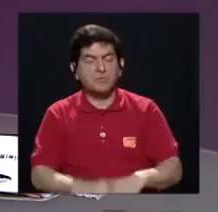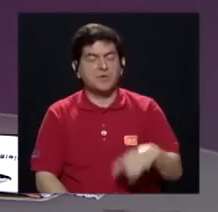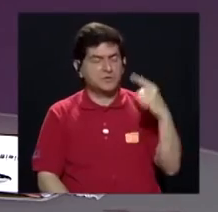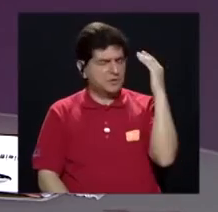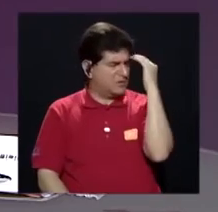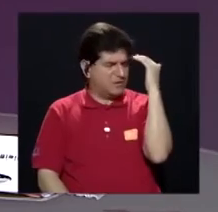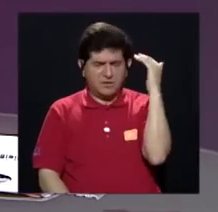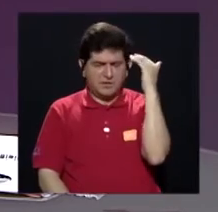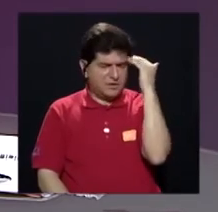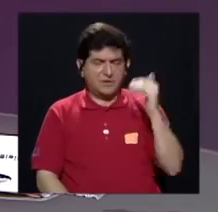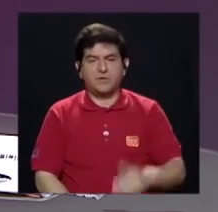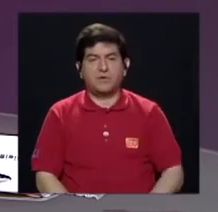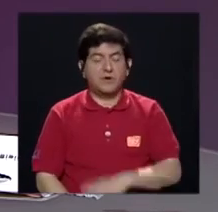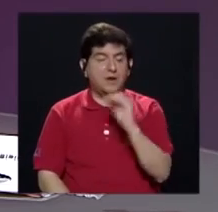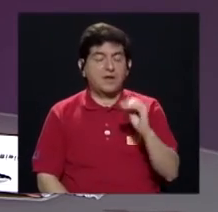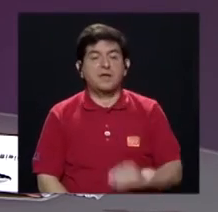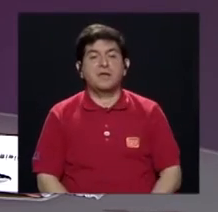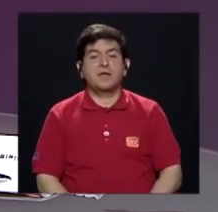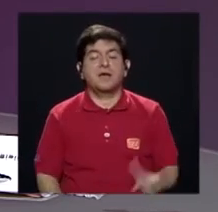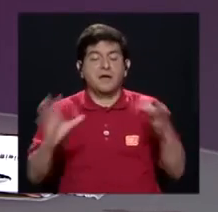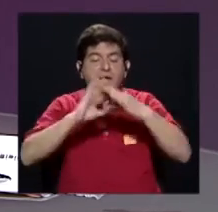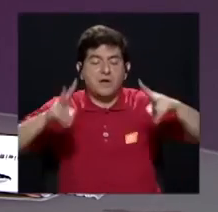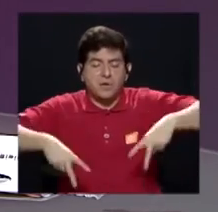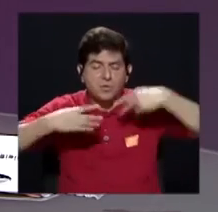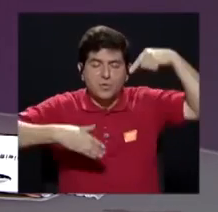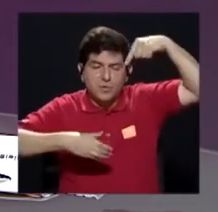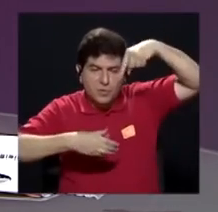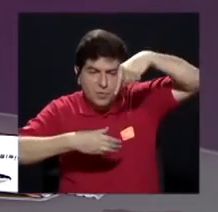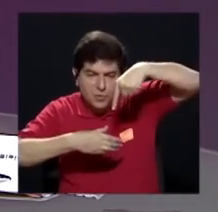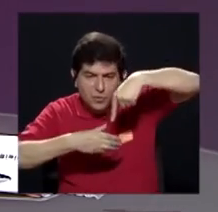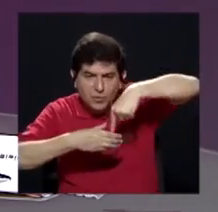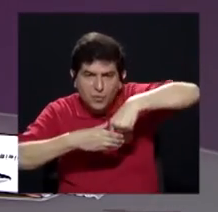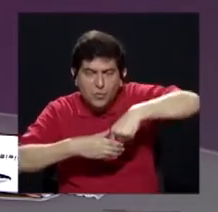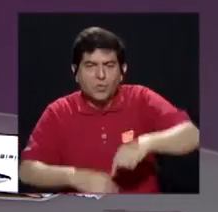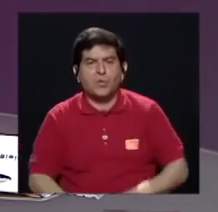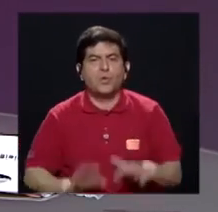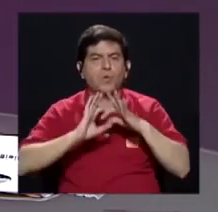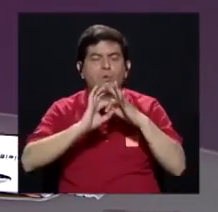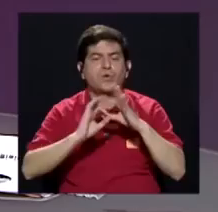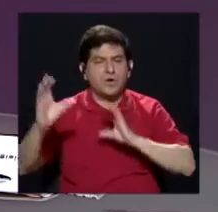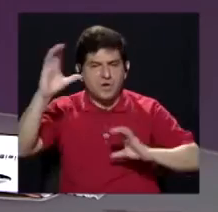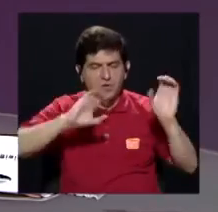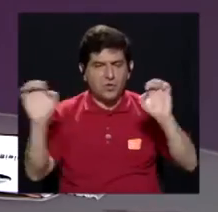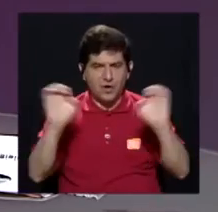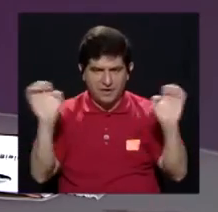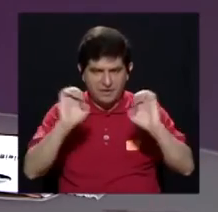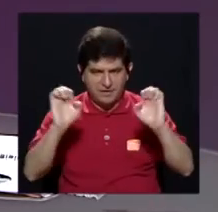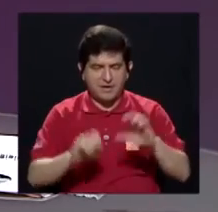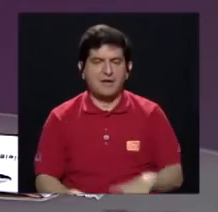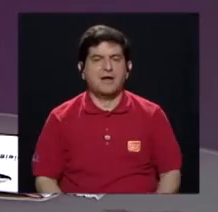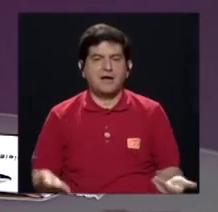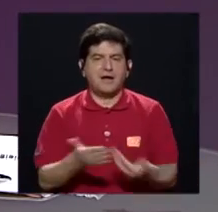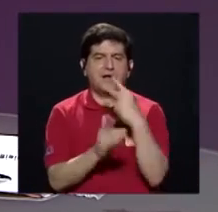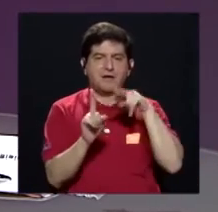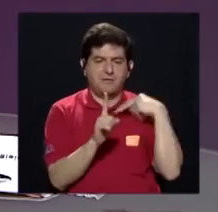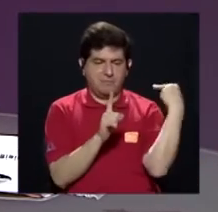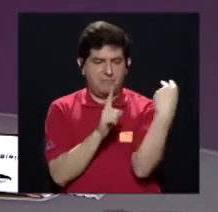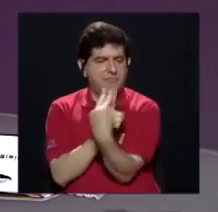inconsciente. Y en lo transpersonal se profundiza más de la mano con las ciencias energéticas y con los nuevos